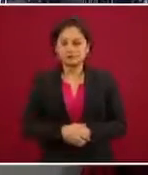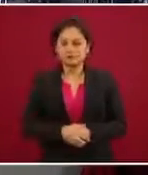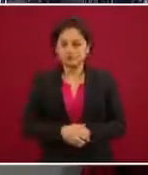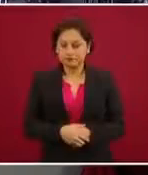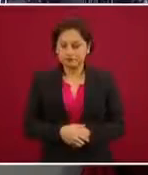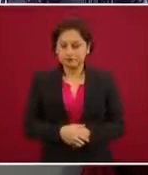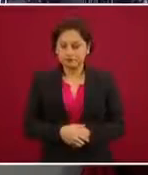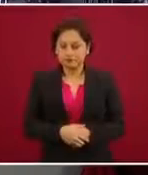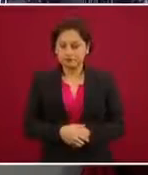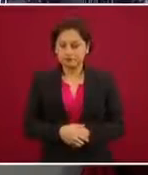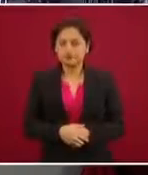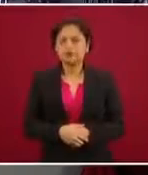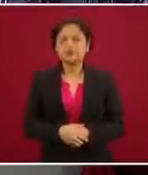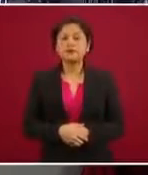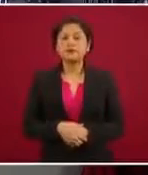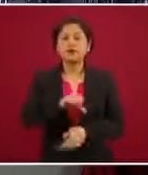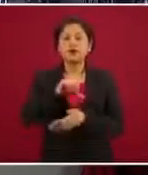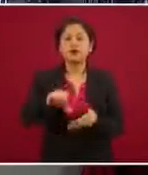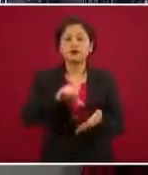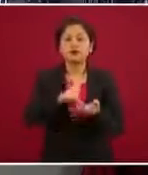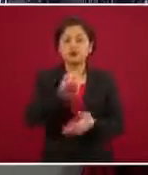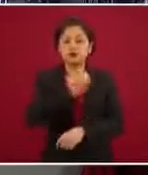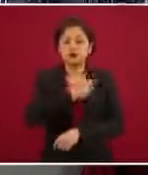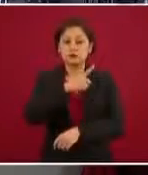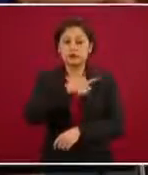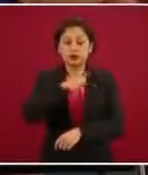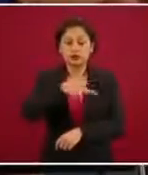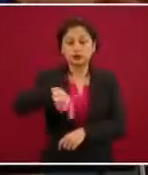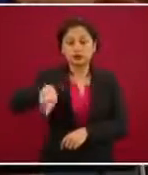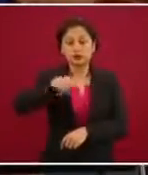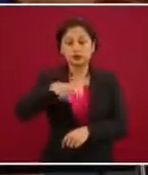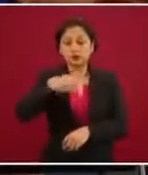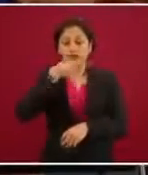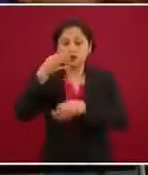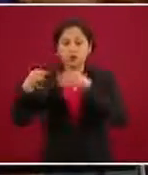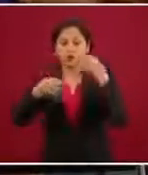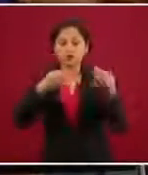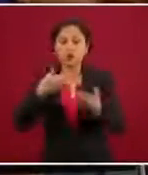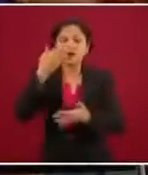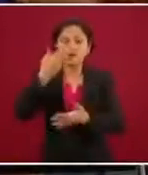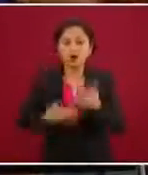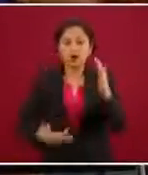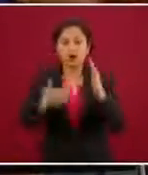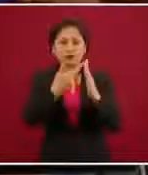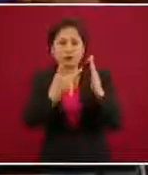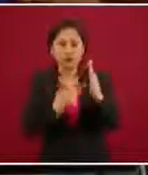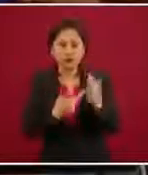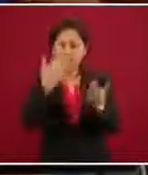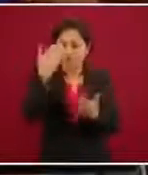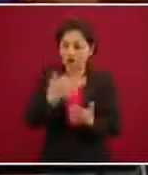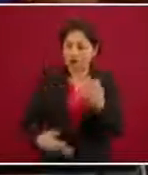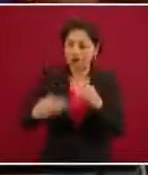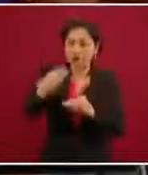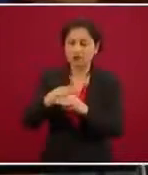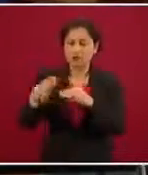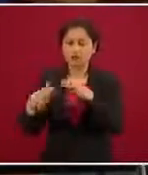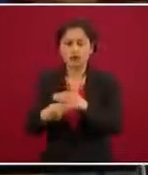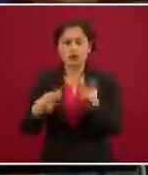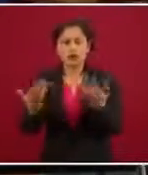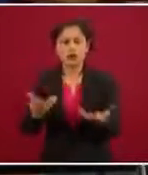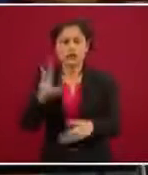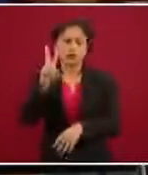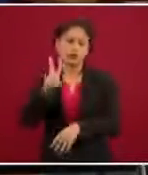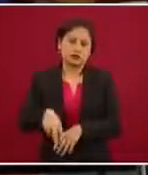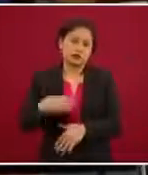Clínicas, en los centros de salud, falta de insumo, falta de seguimiento de protocolo, es un proceso pues